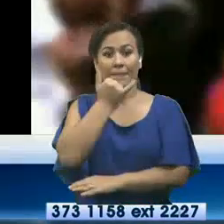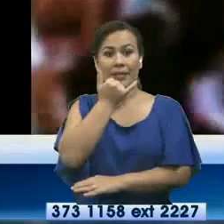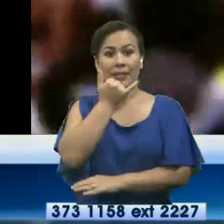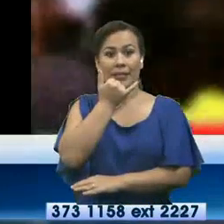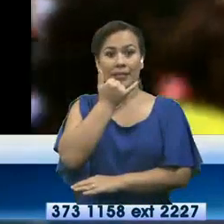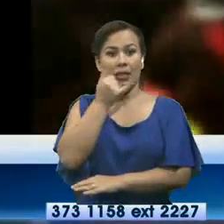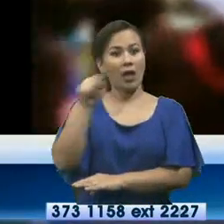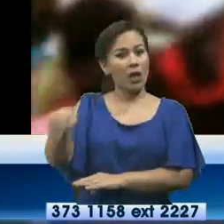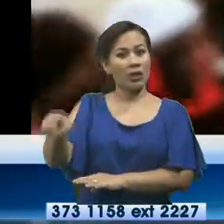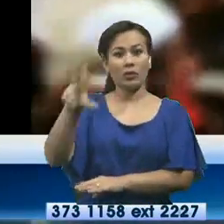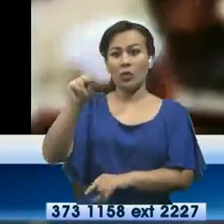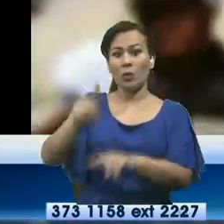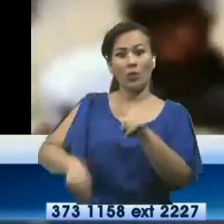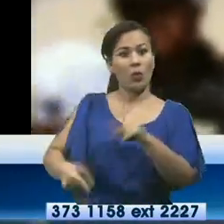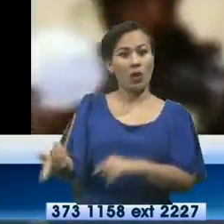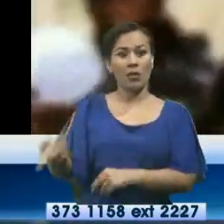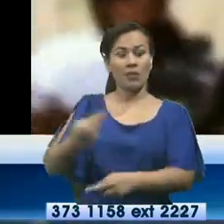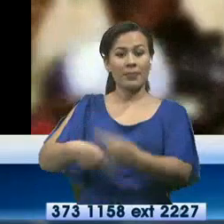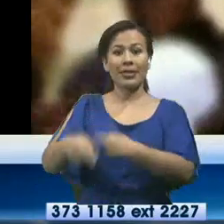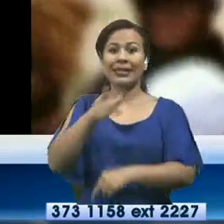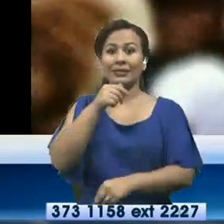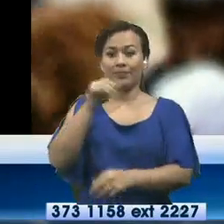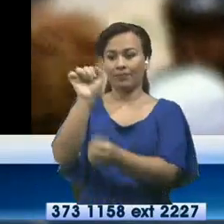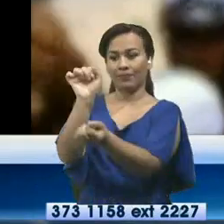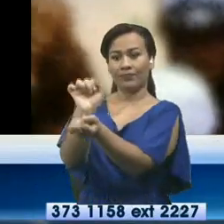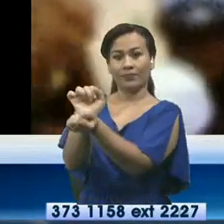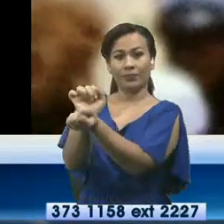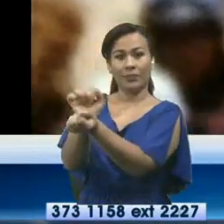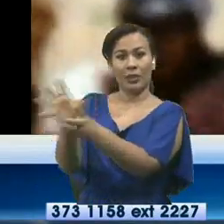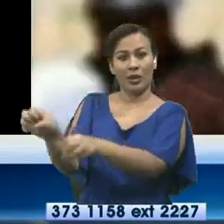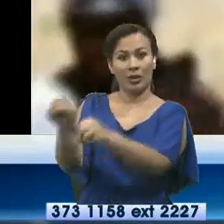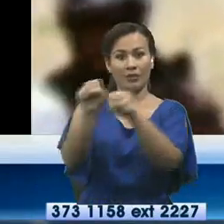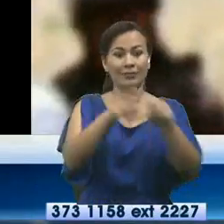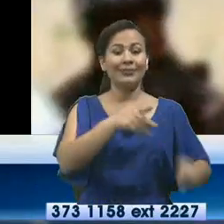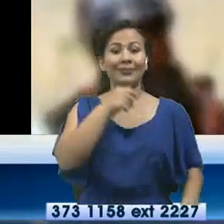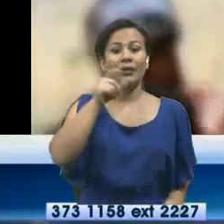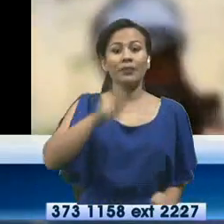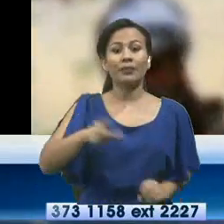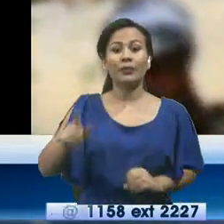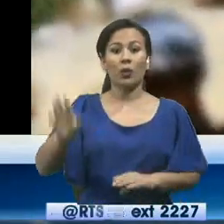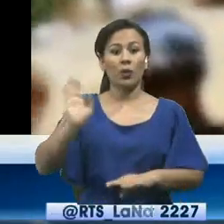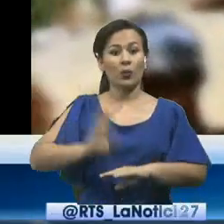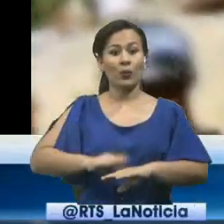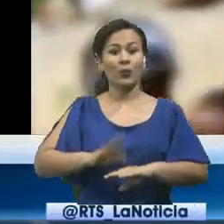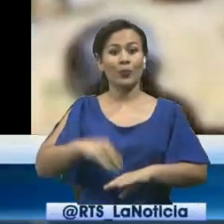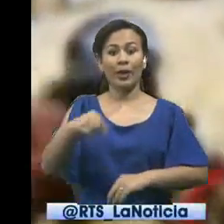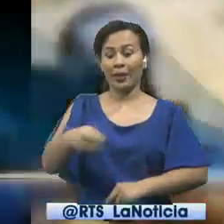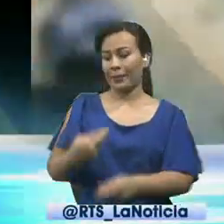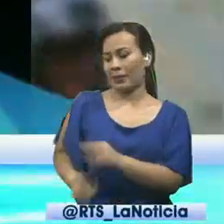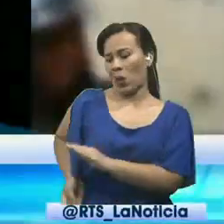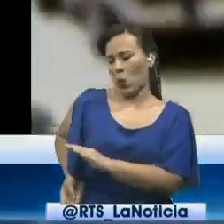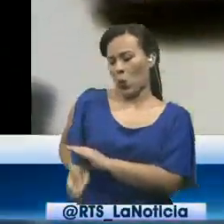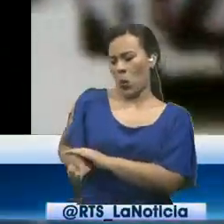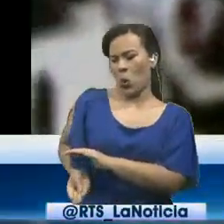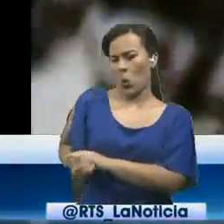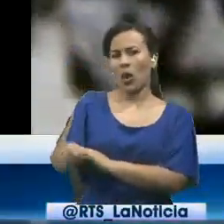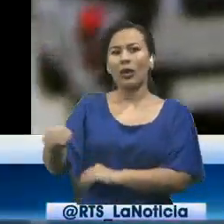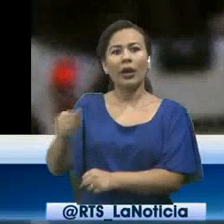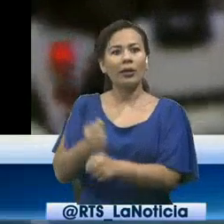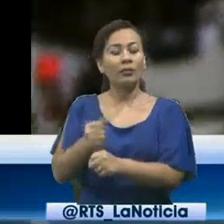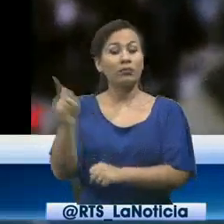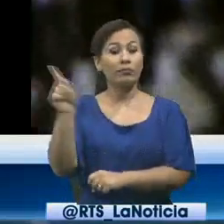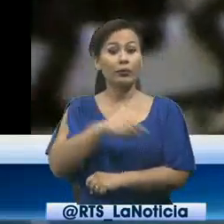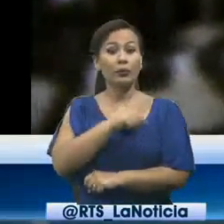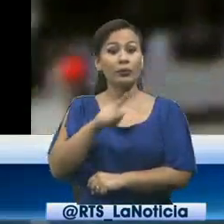Los uniformados lograron detener a quienes serían los principales implicados en el microtráfico de este sector, hecho que se llevó a